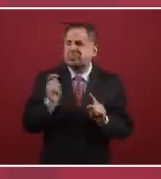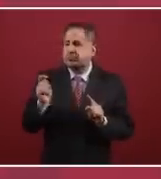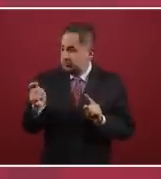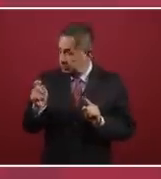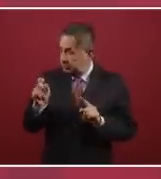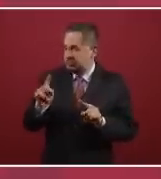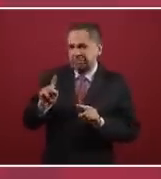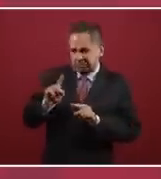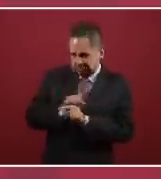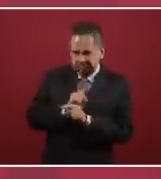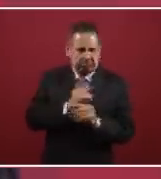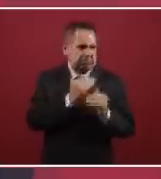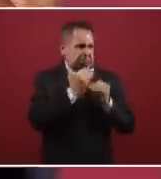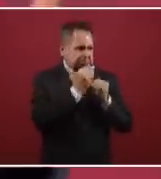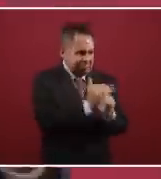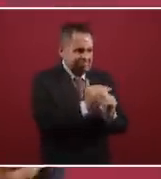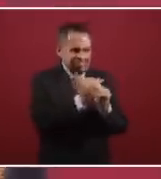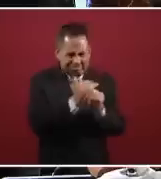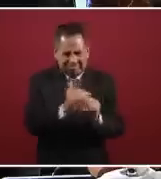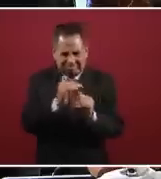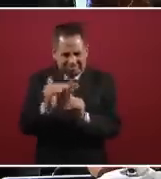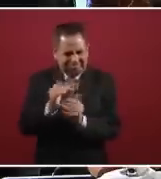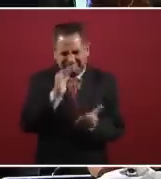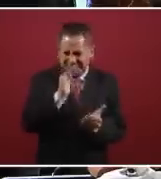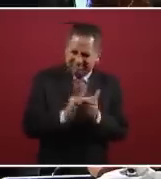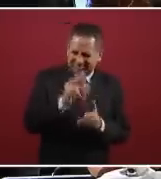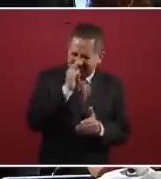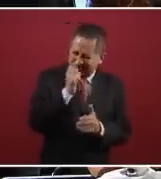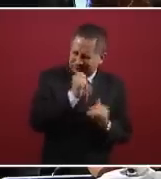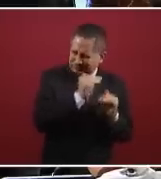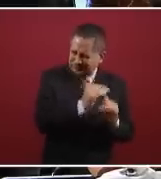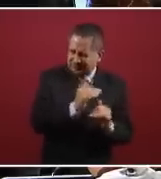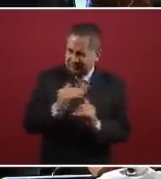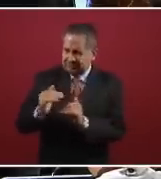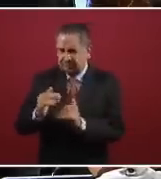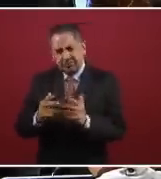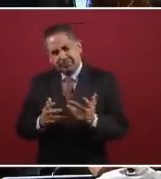limitaciones de lo fundamental. Es decir,